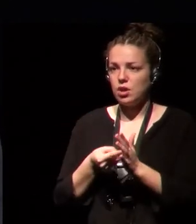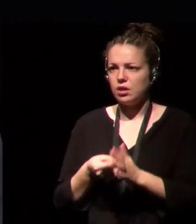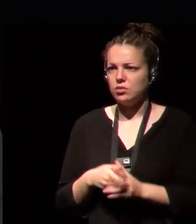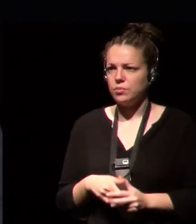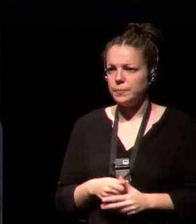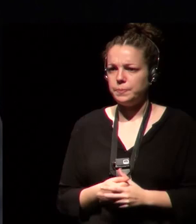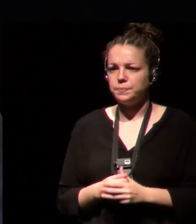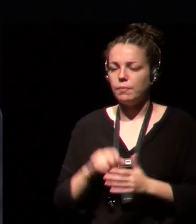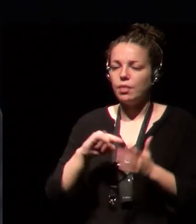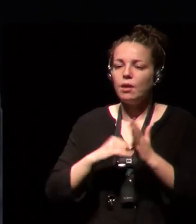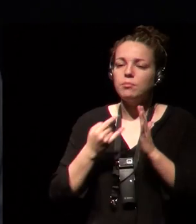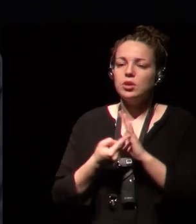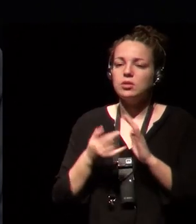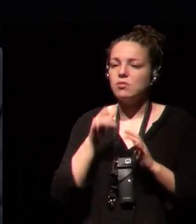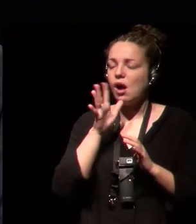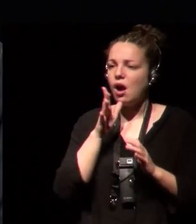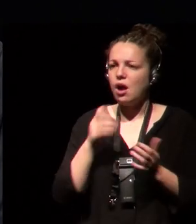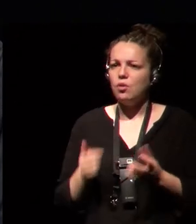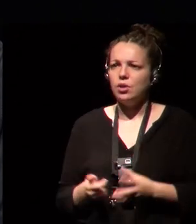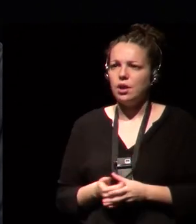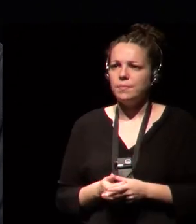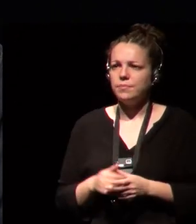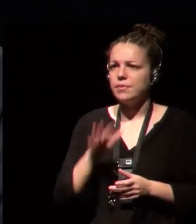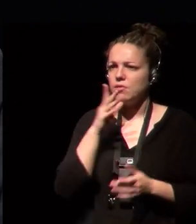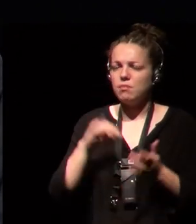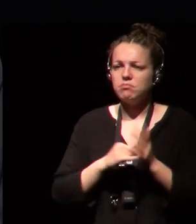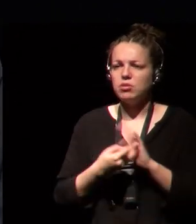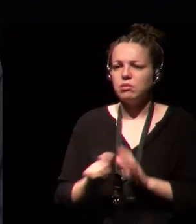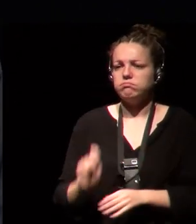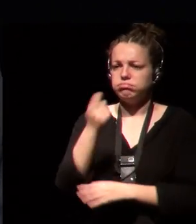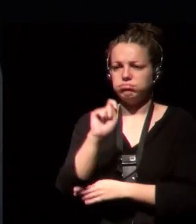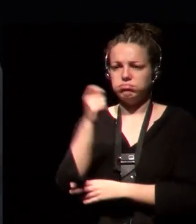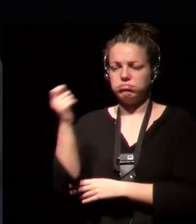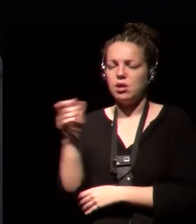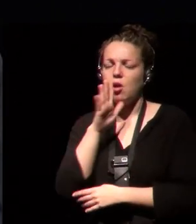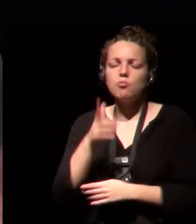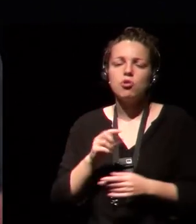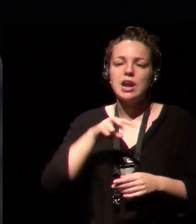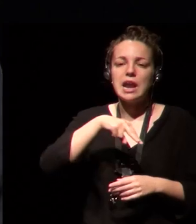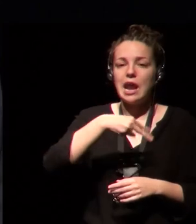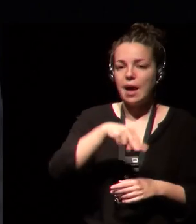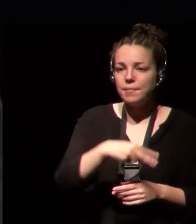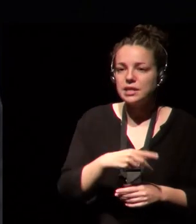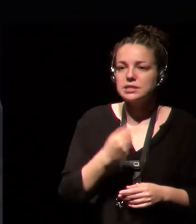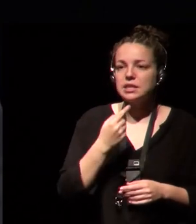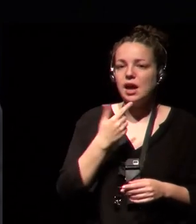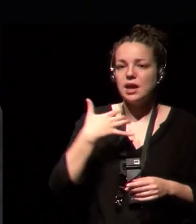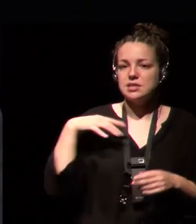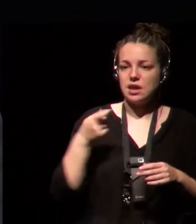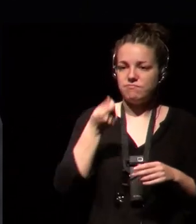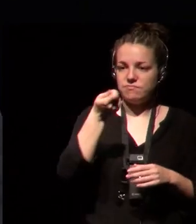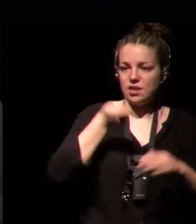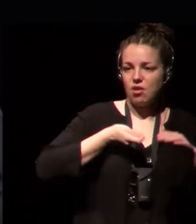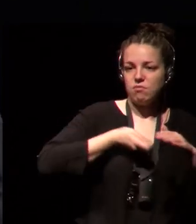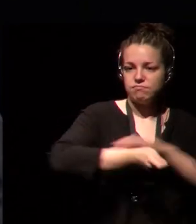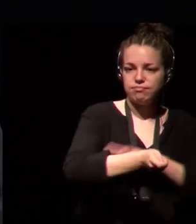se ha convertido en un proyecto exitoso. Los Namajira gestionan el fideicomiso, nosotros ya no participamos en el mismo.